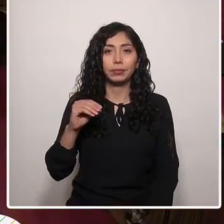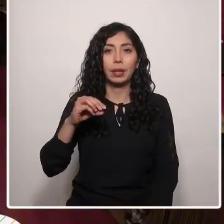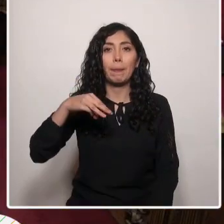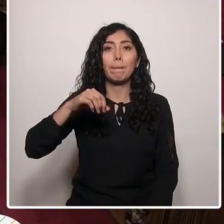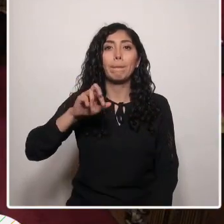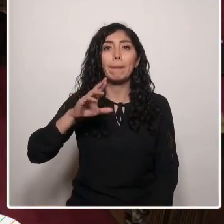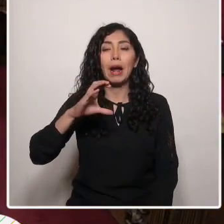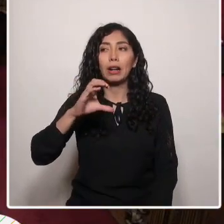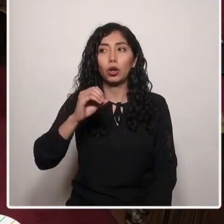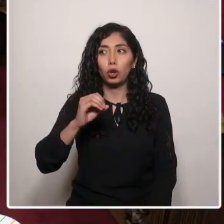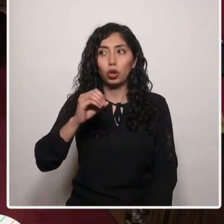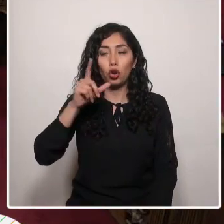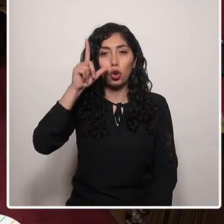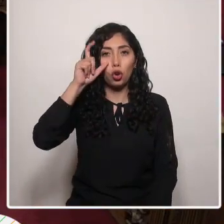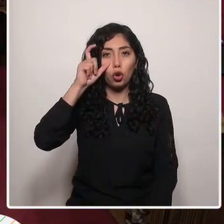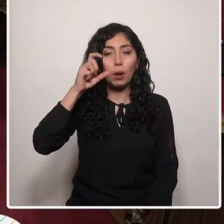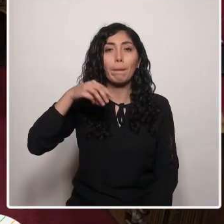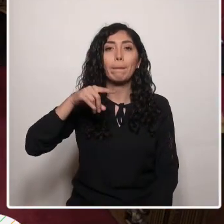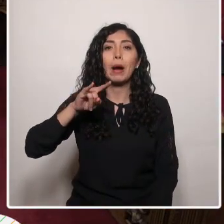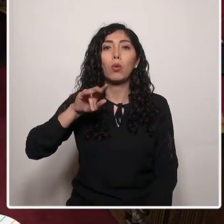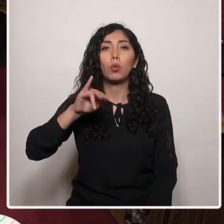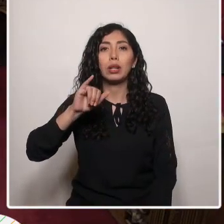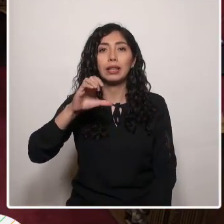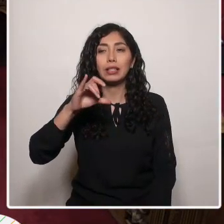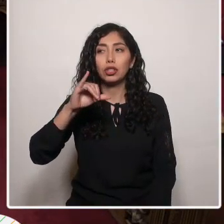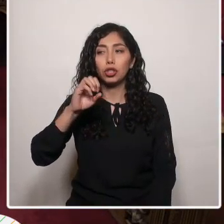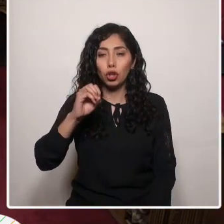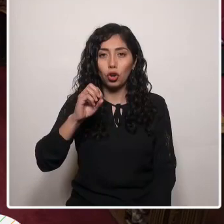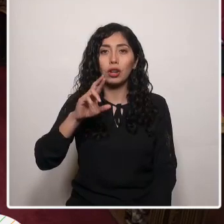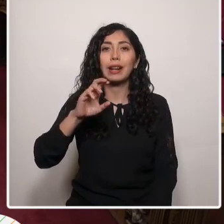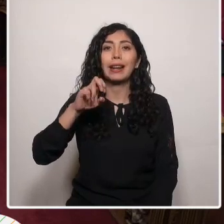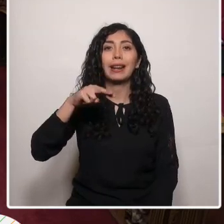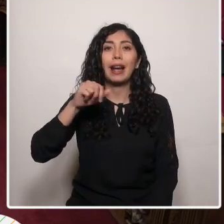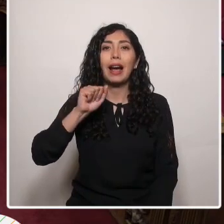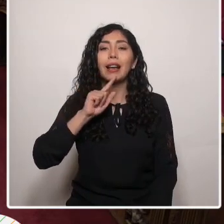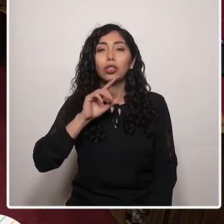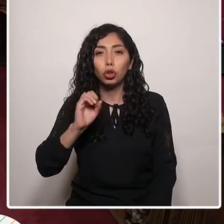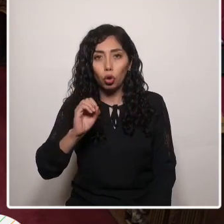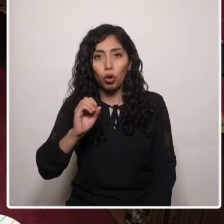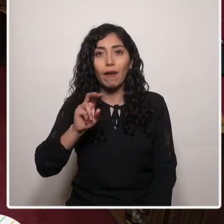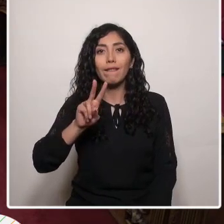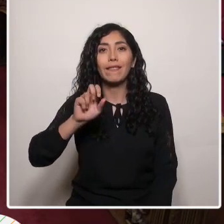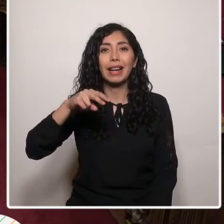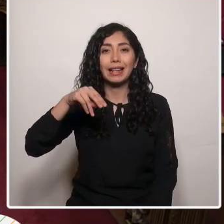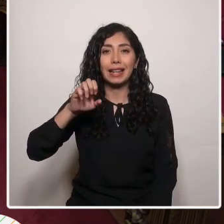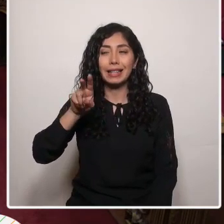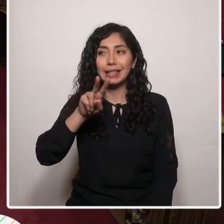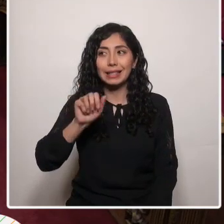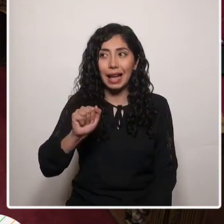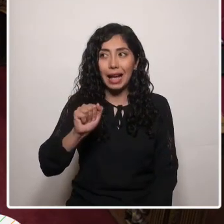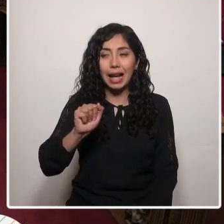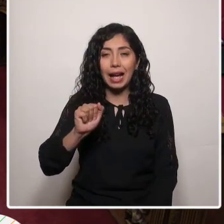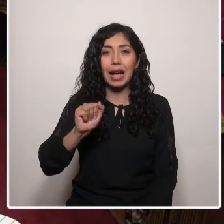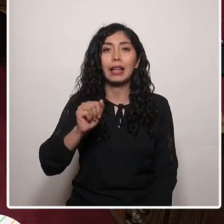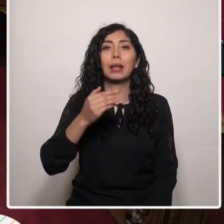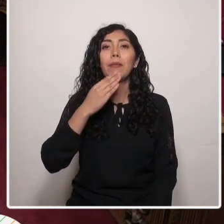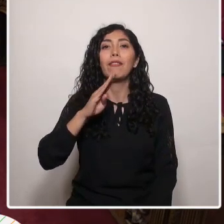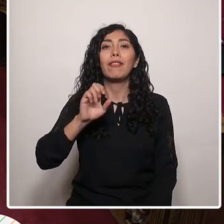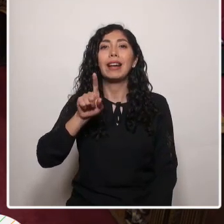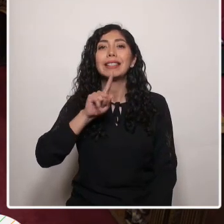Marco Arellano, Mauricio Daza, Renato Garín, Vanessa Hop, Bastián